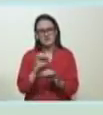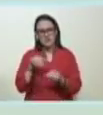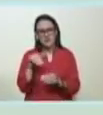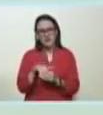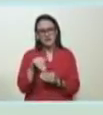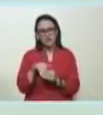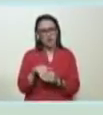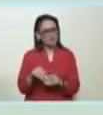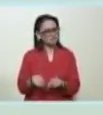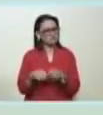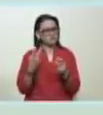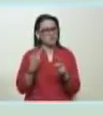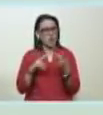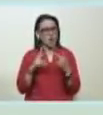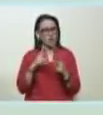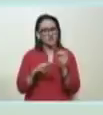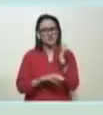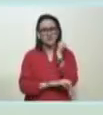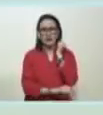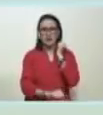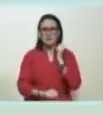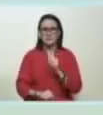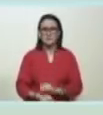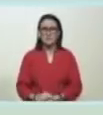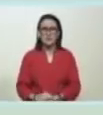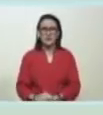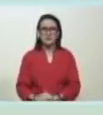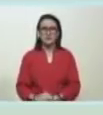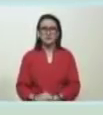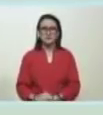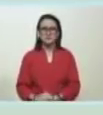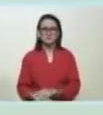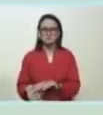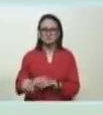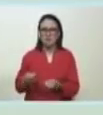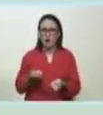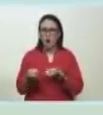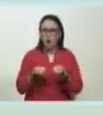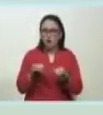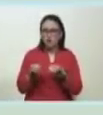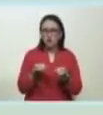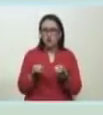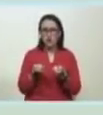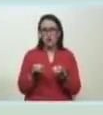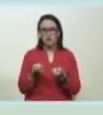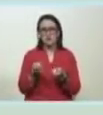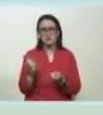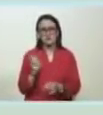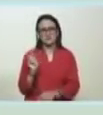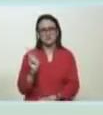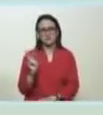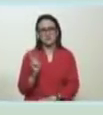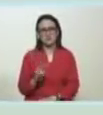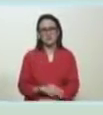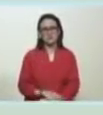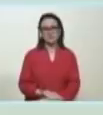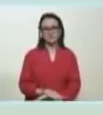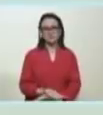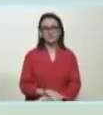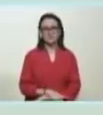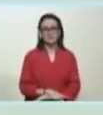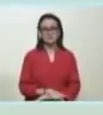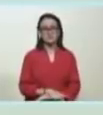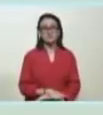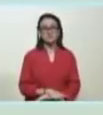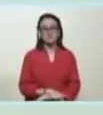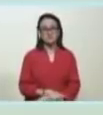hecho para el fraude, para la trampa, para la dominación del país, para el control de la nación. Y fue el